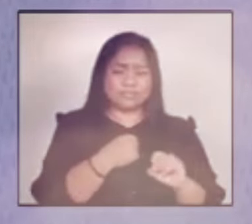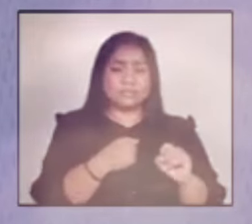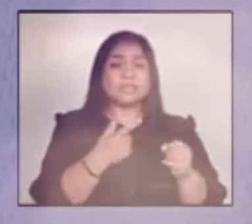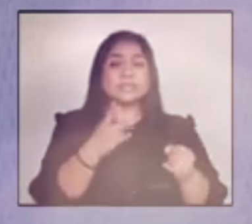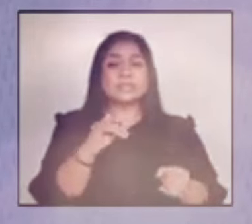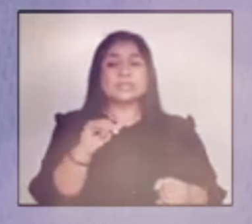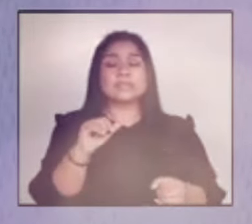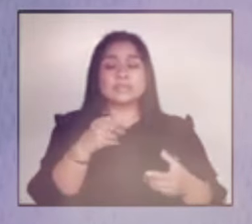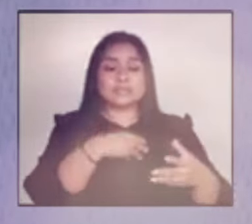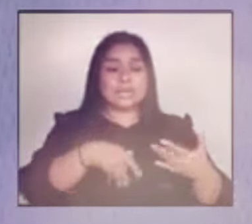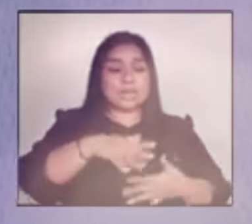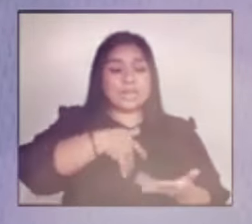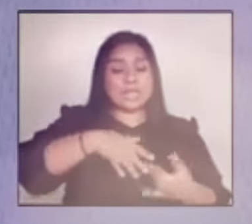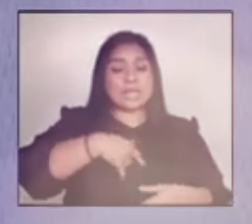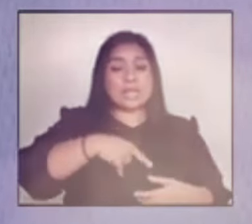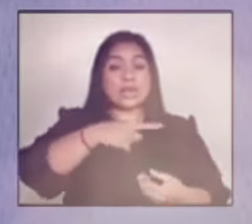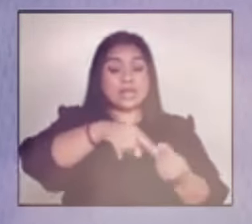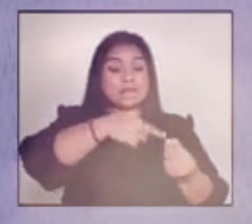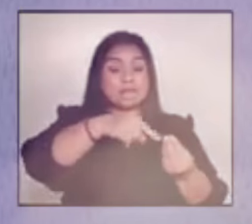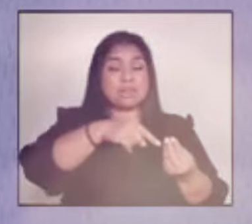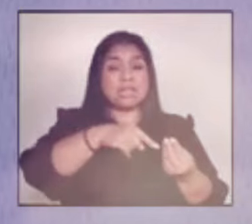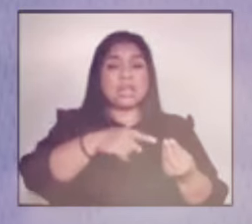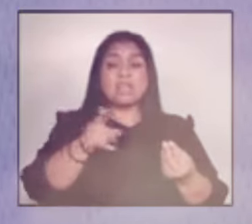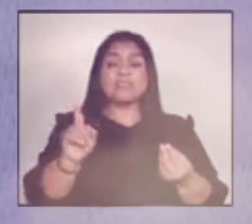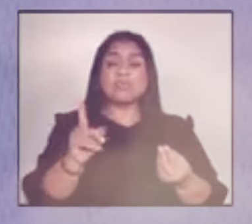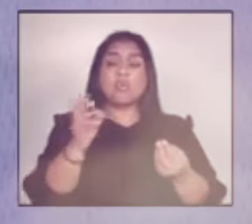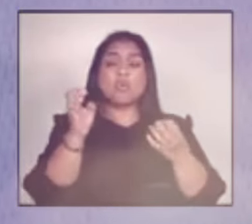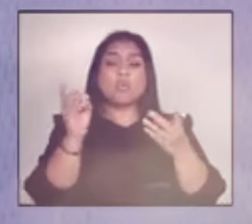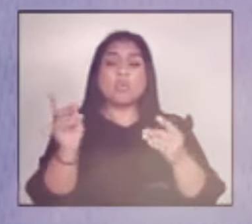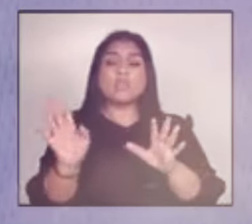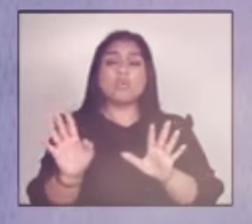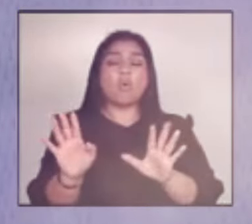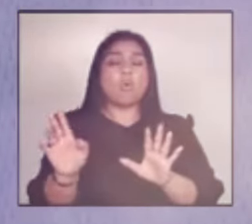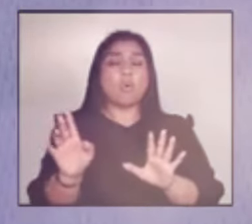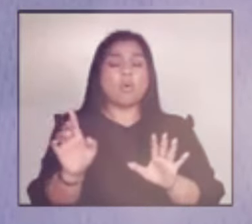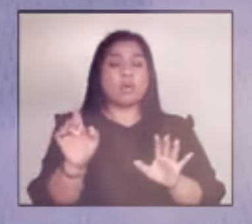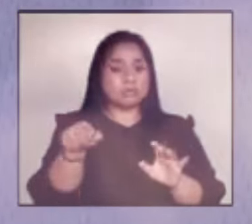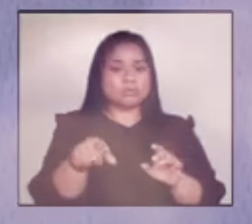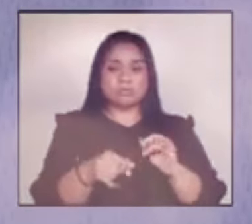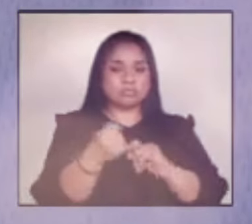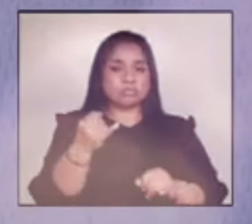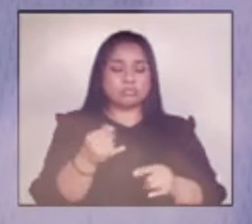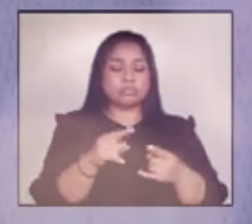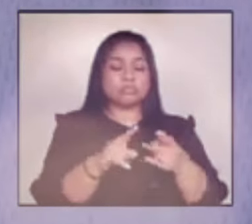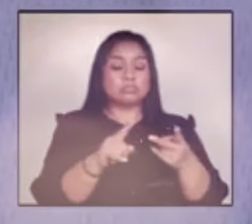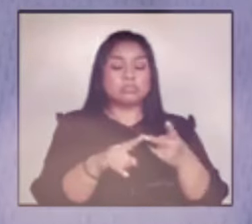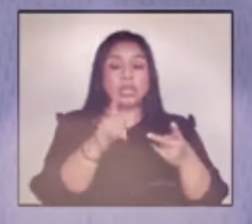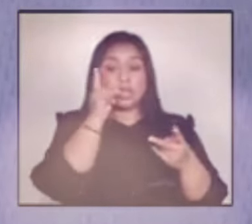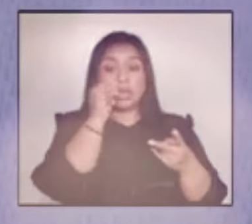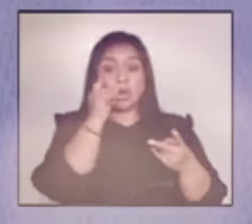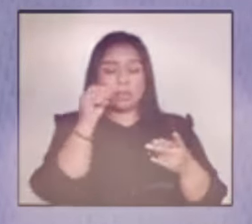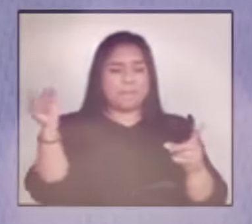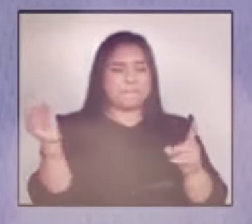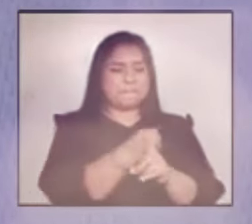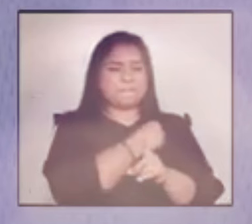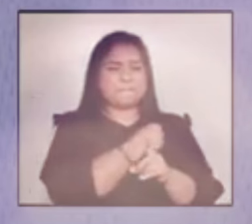aquella familia que no quiere darle educación a sus hijas, de aquel agresor que acusa sin